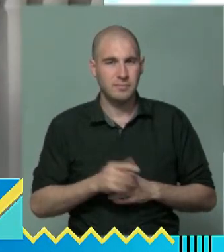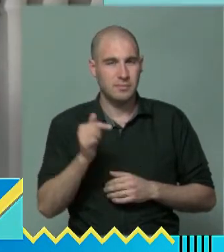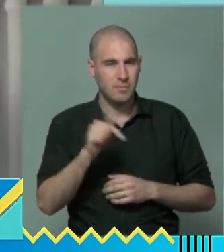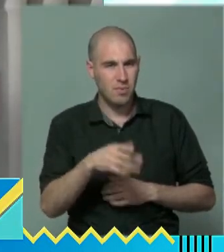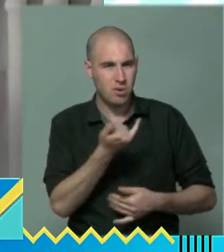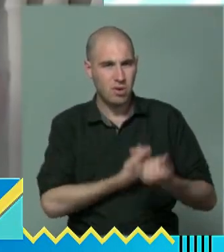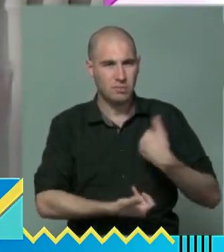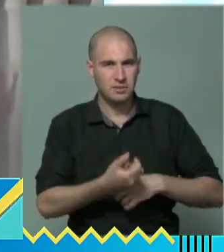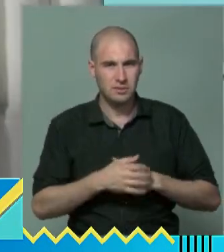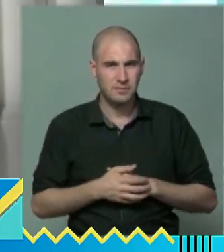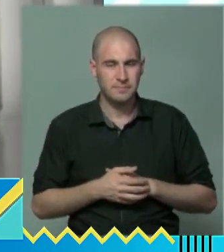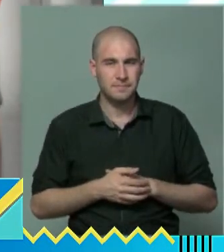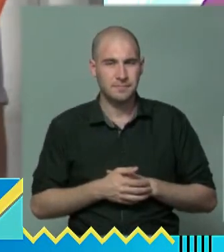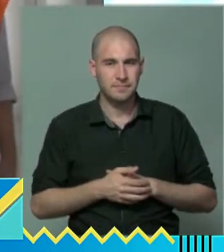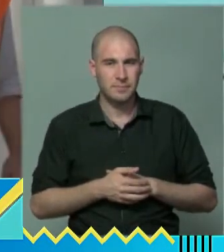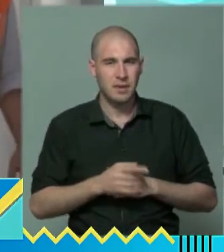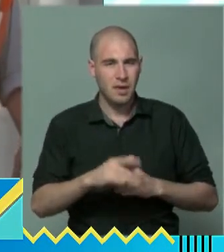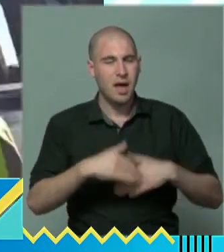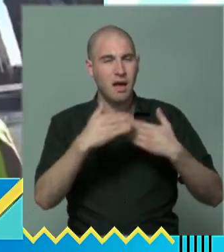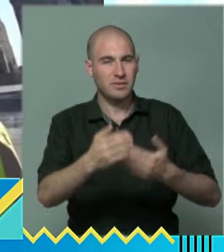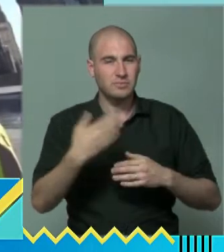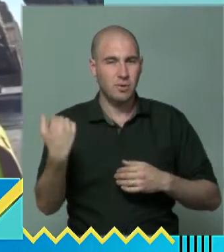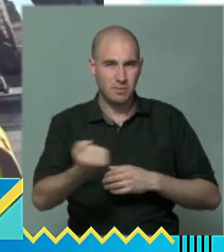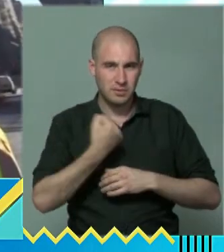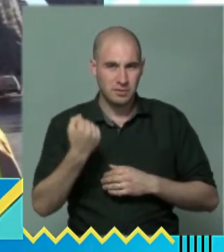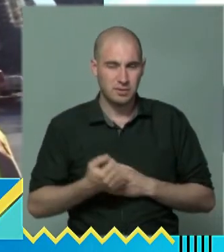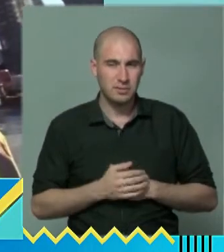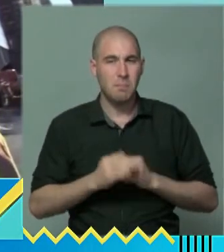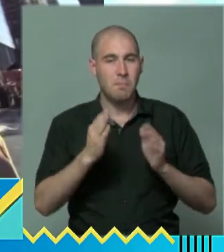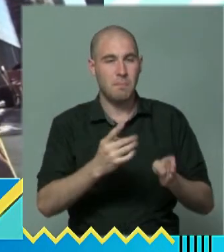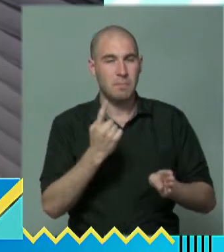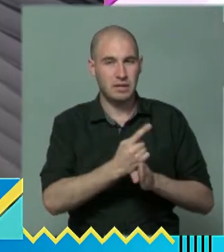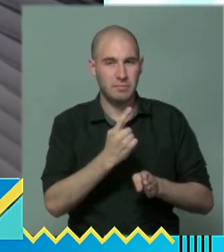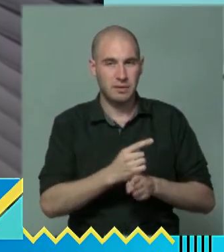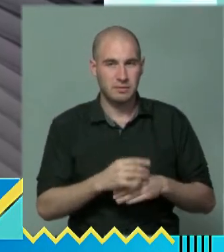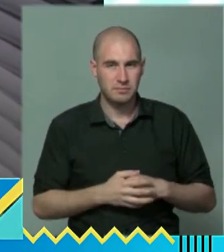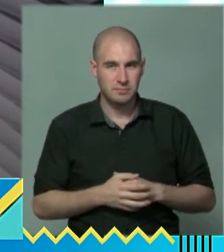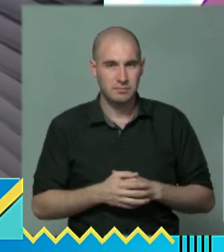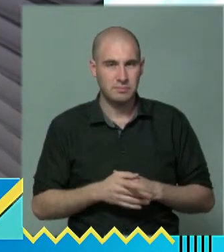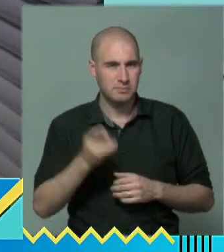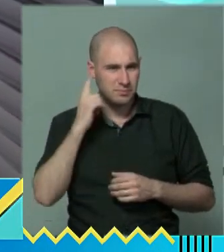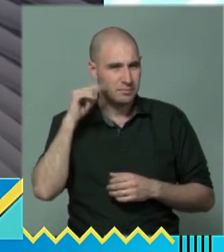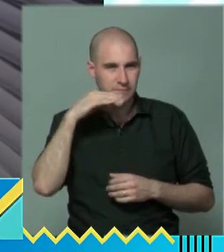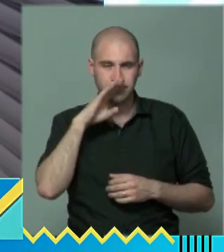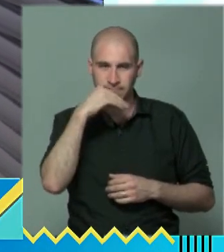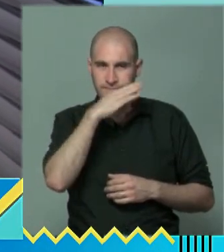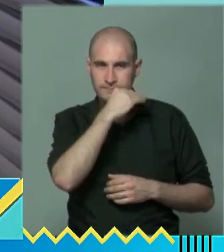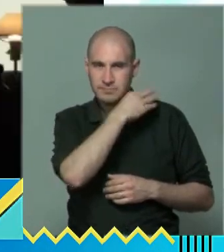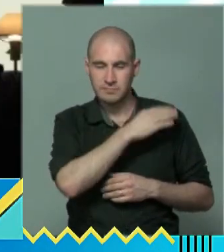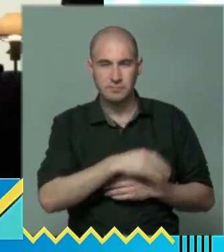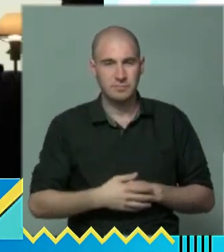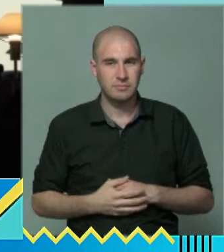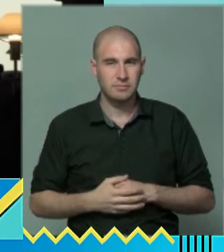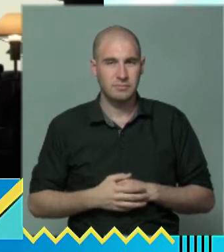comentás, han tenido un avance bastante rápido. En un primer momento, nadie le dio importancia, hasta